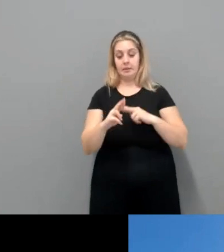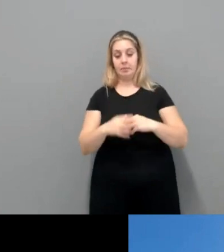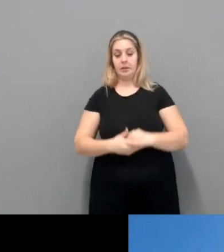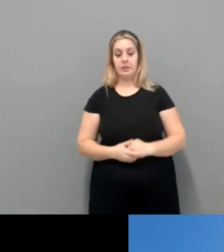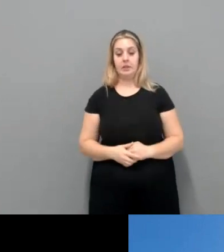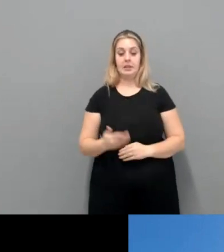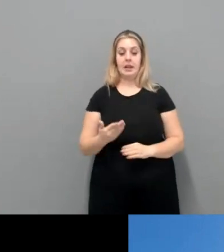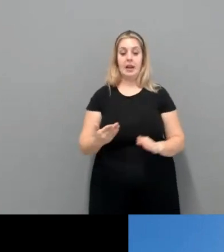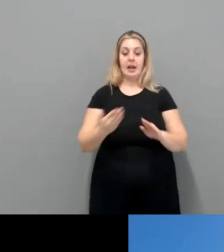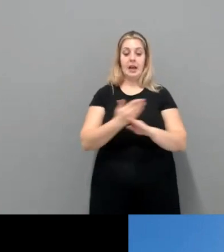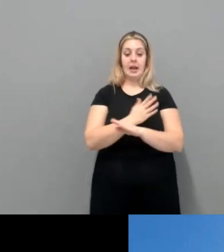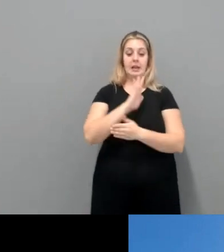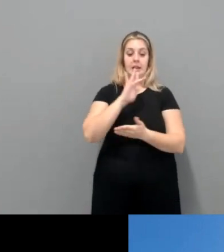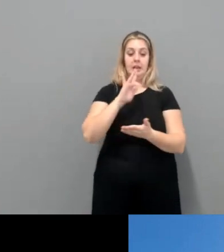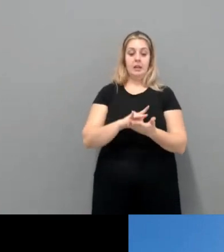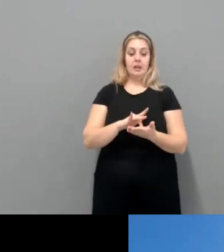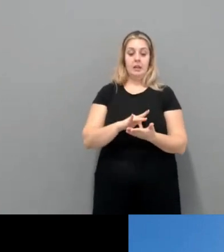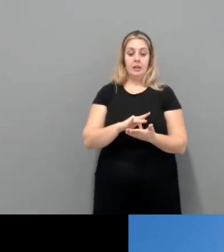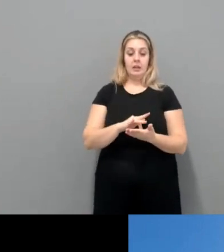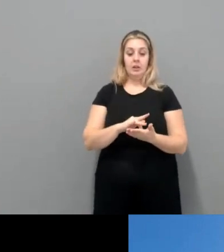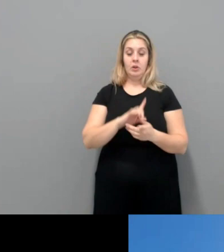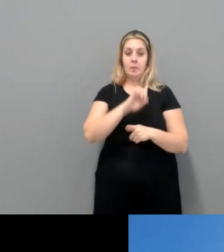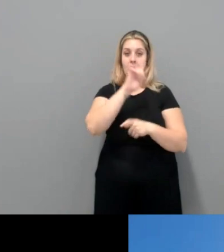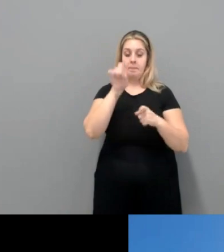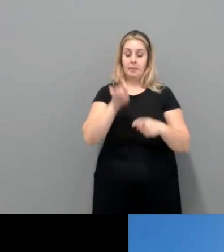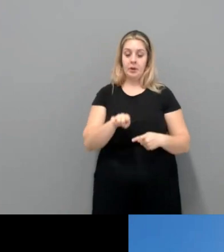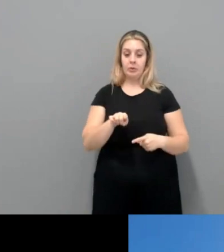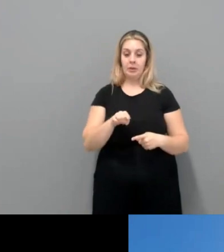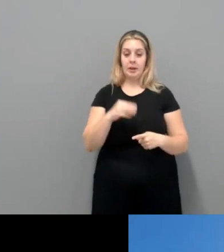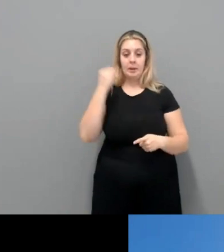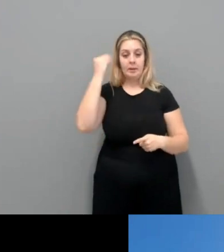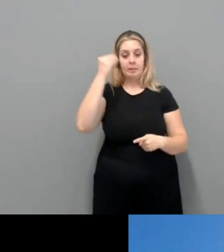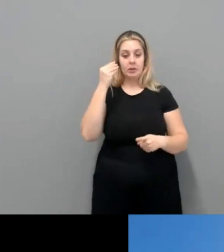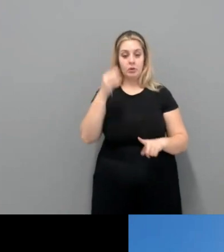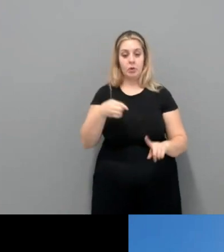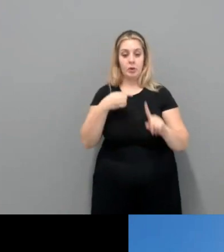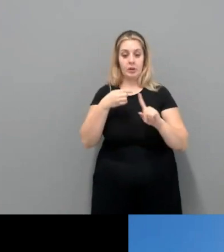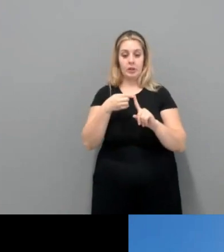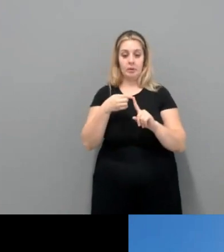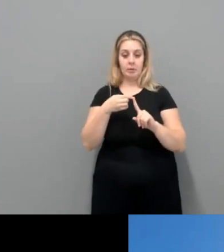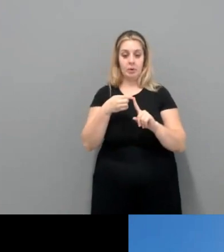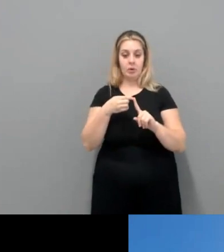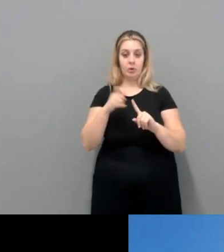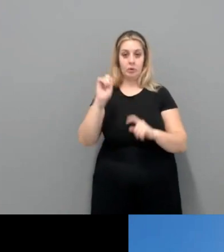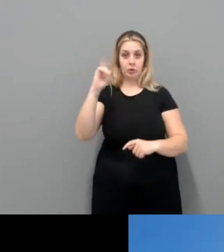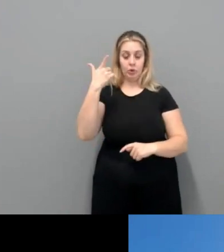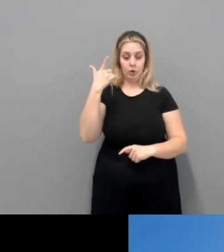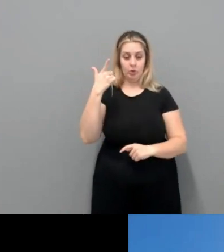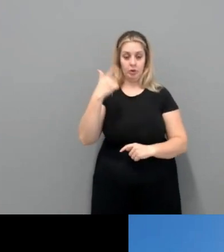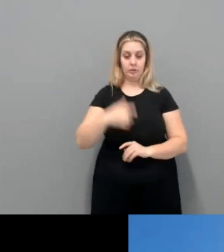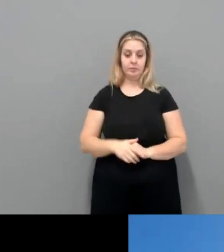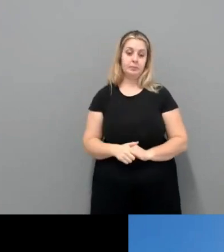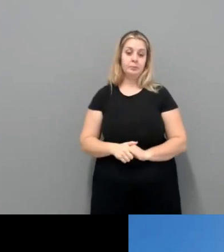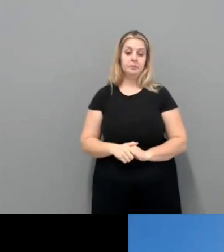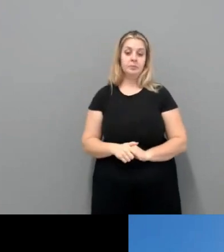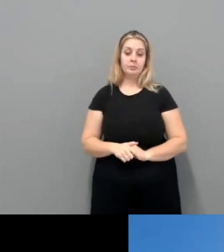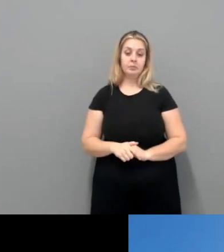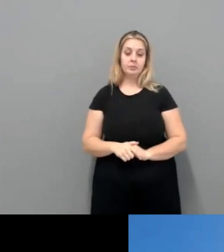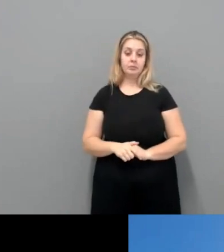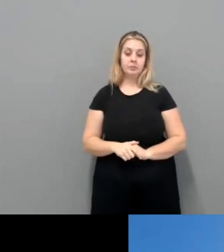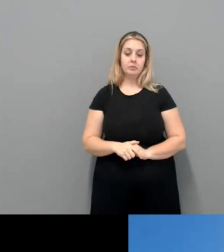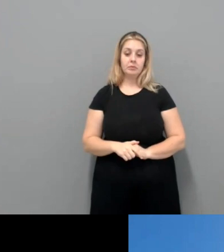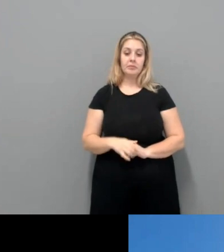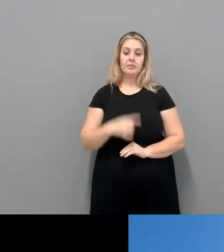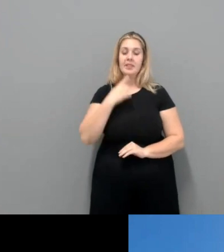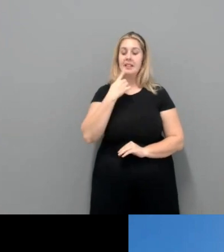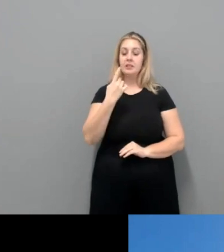leído antes una que creo que iba indicada para Sol, que no sé quién lo ha